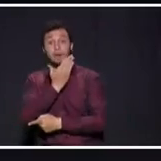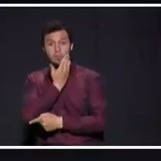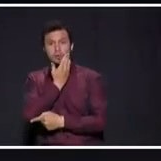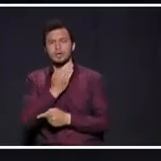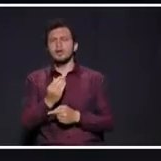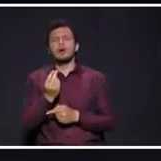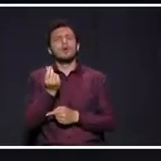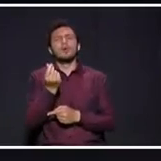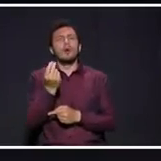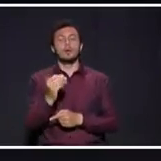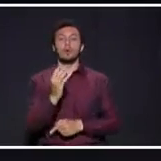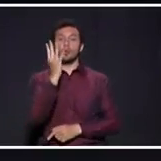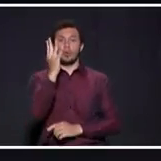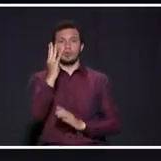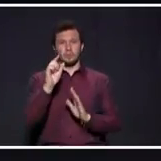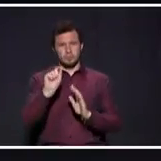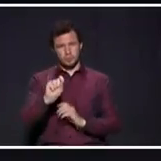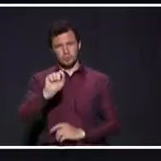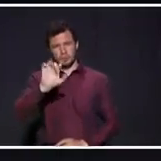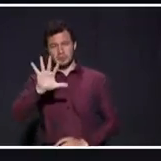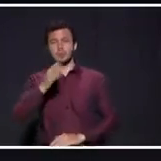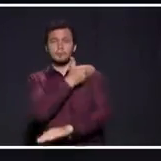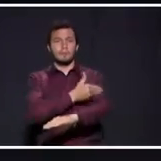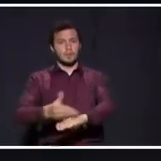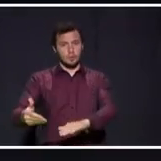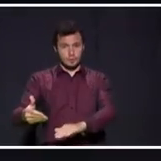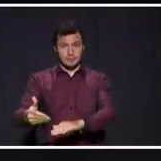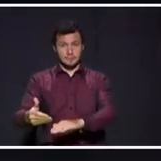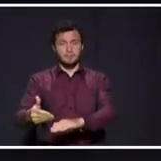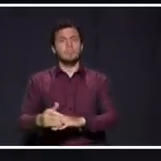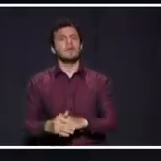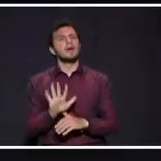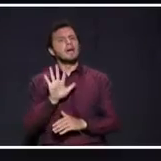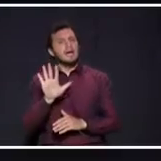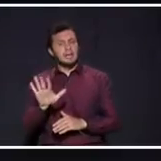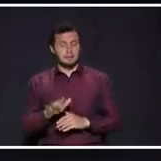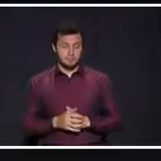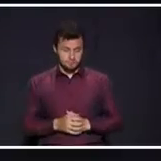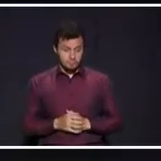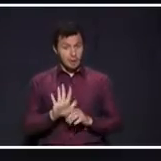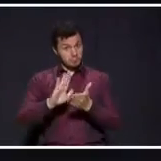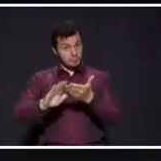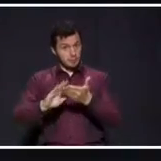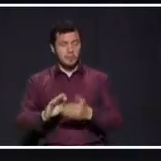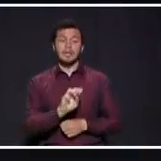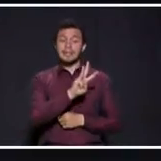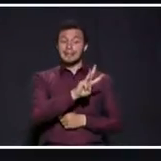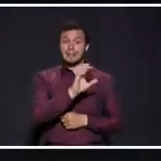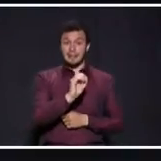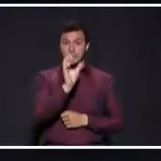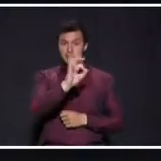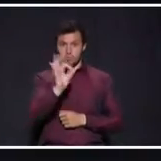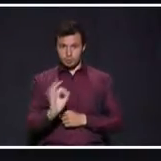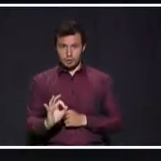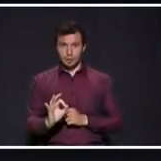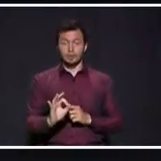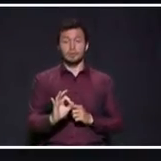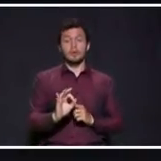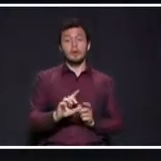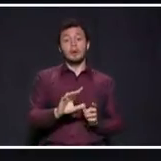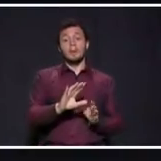de pesos esto debe financiarse 70 por ciento con la ley de metros perdón 30 por ciento con 20 metros y 70 por